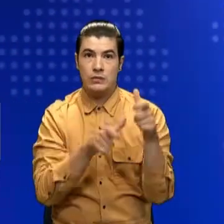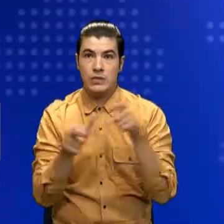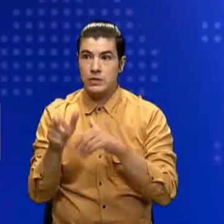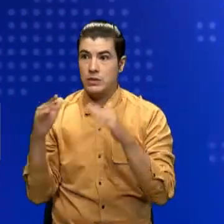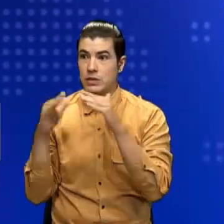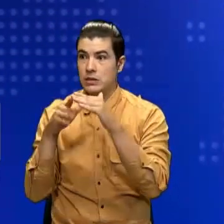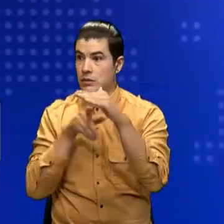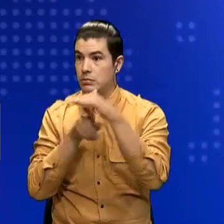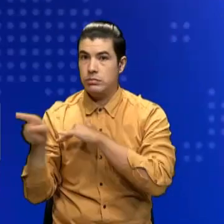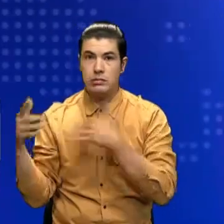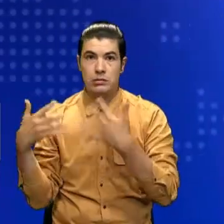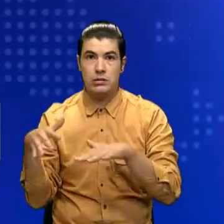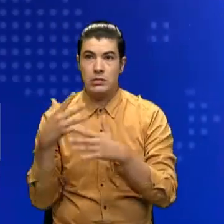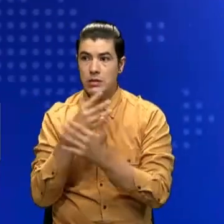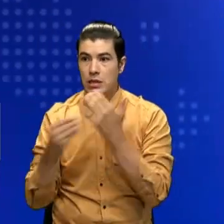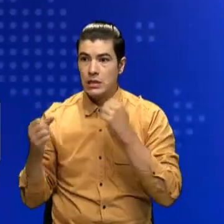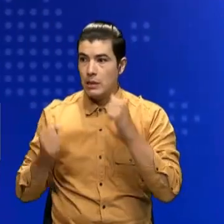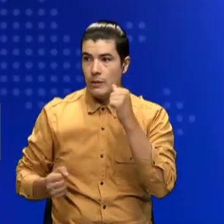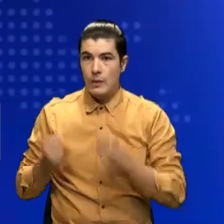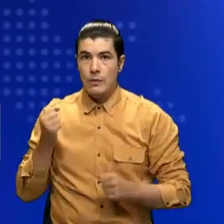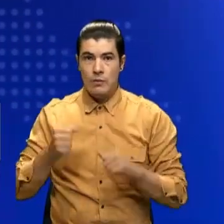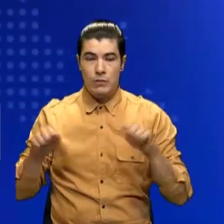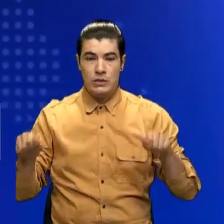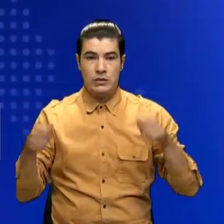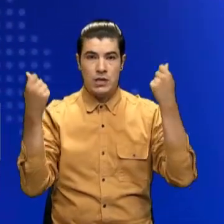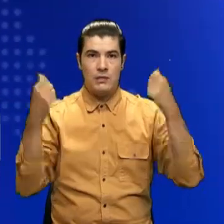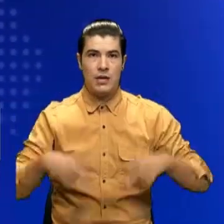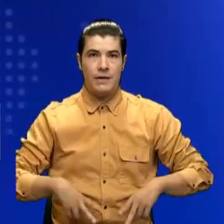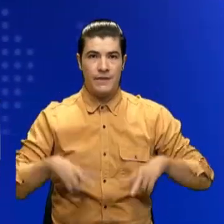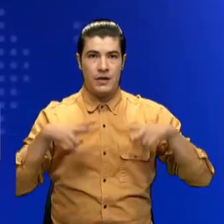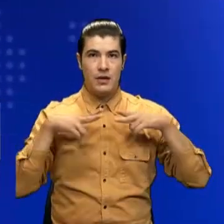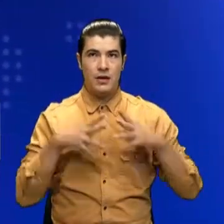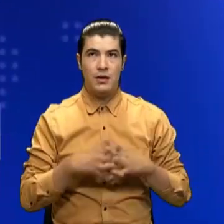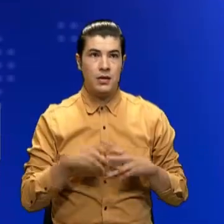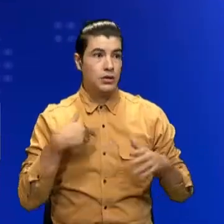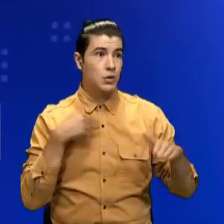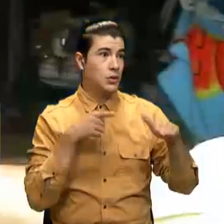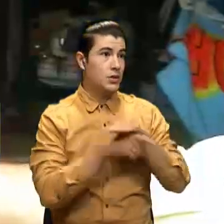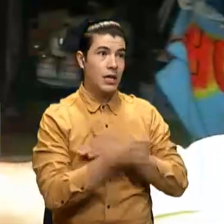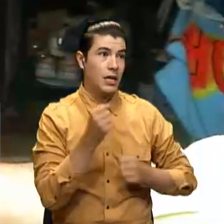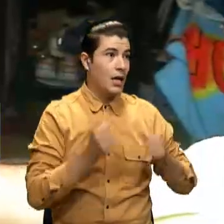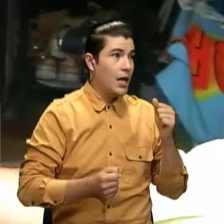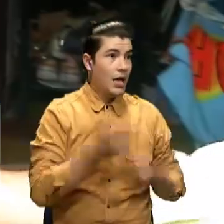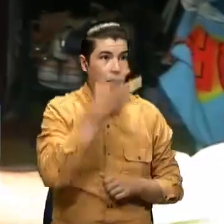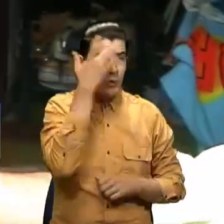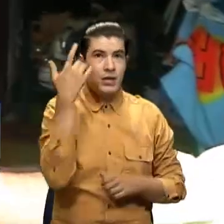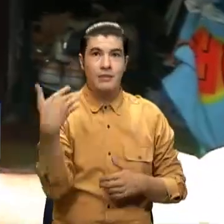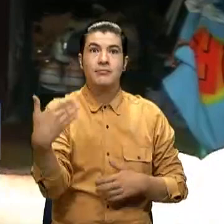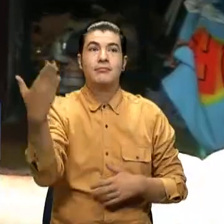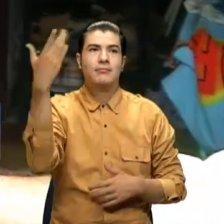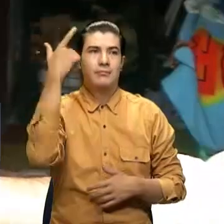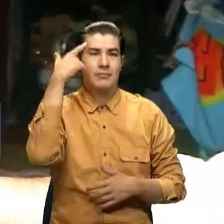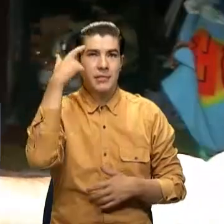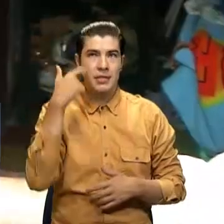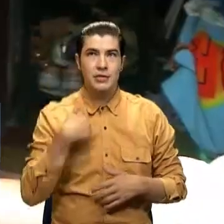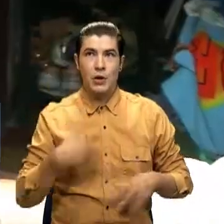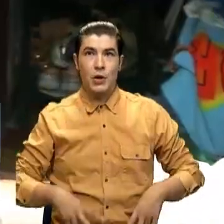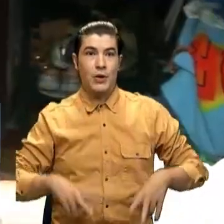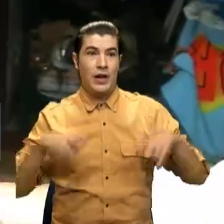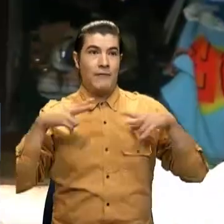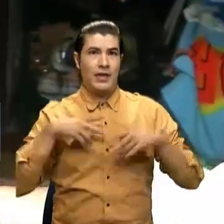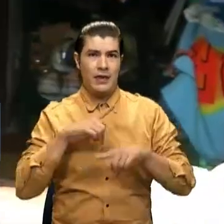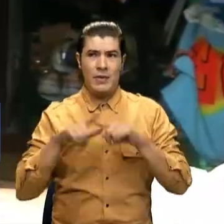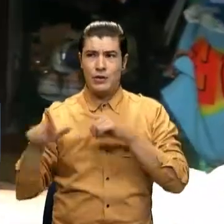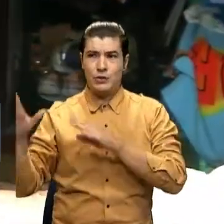abandonar sus casas y salir corriendo para salvar sus vidas salir corriendo porque primer inés piensa una en la vida de un